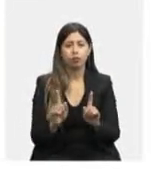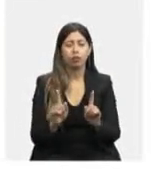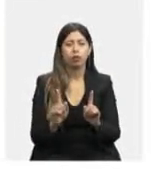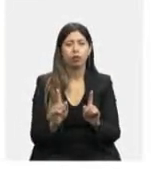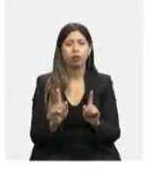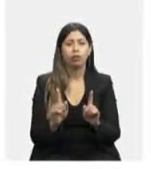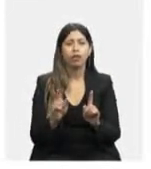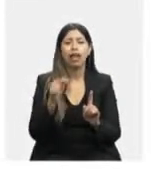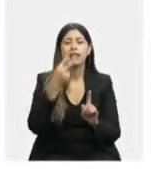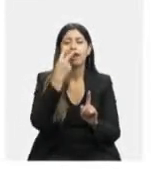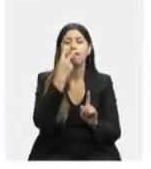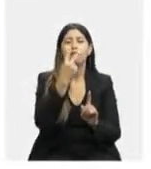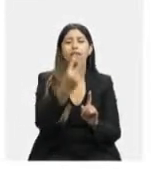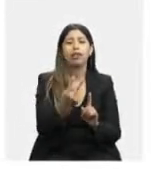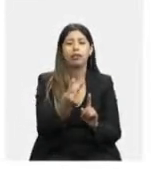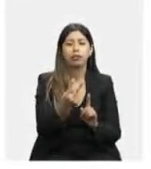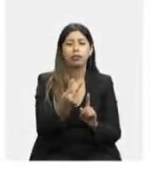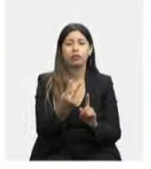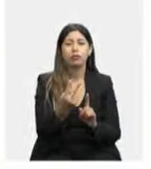visiones que tiene